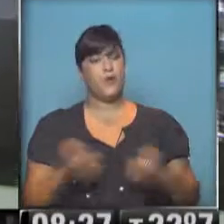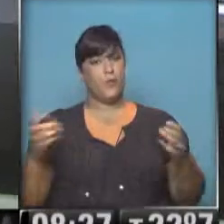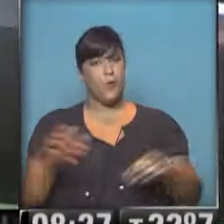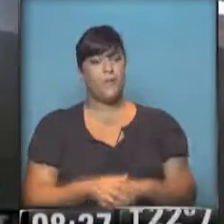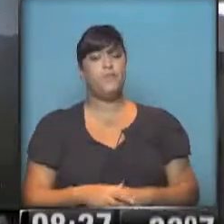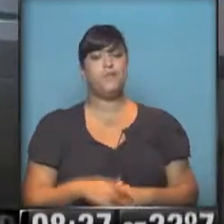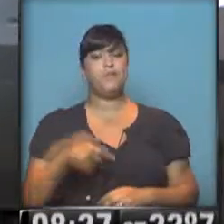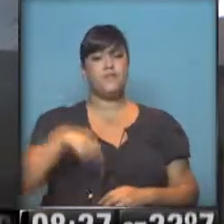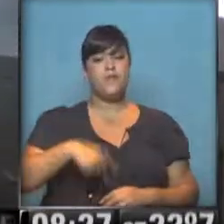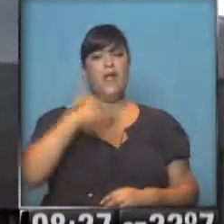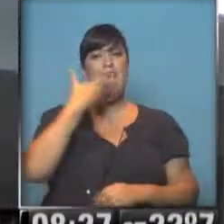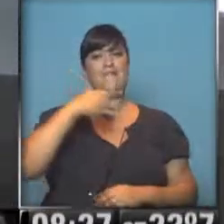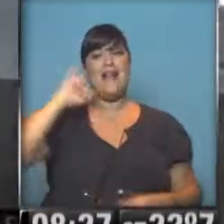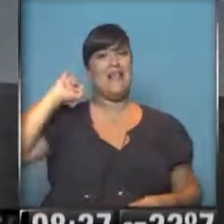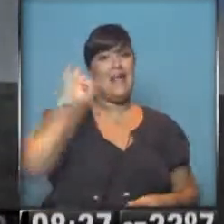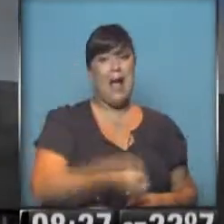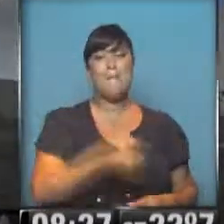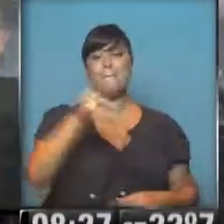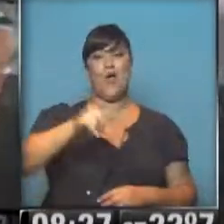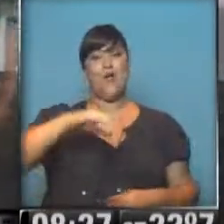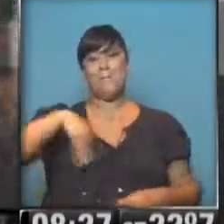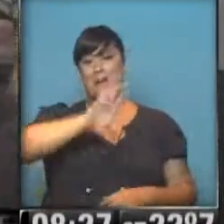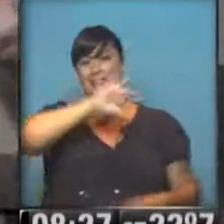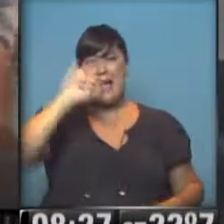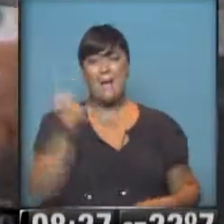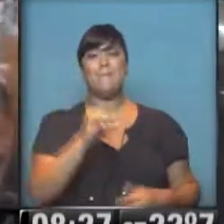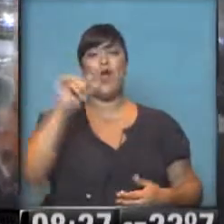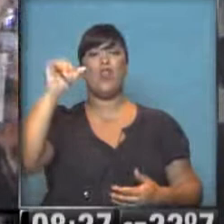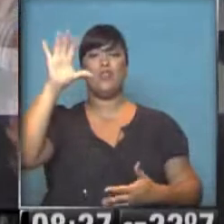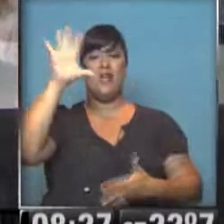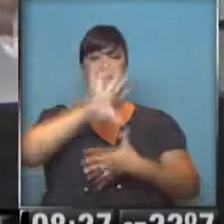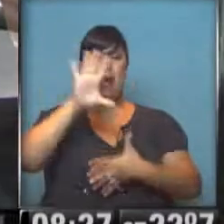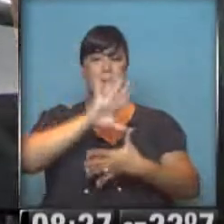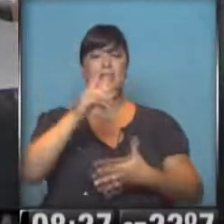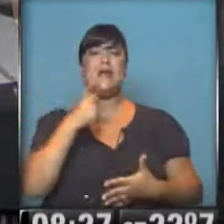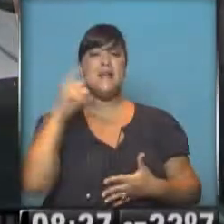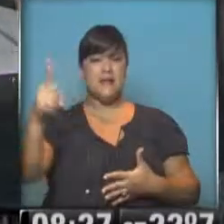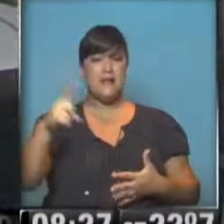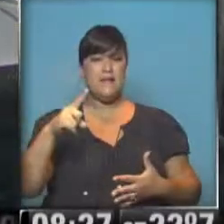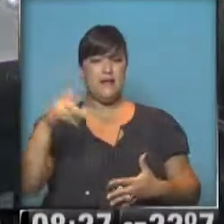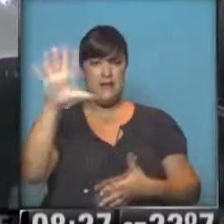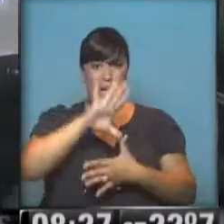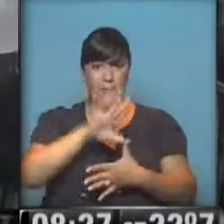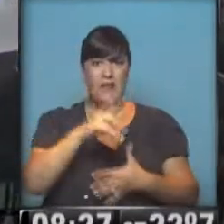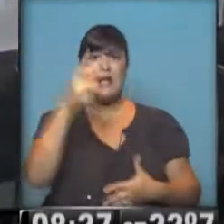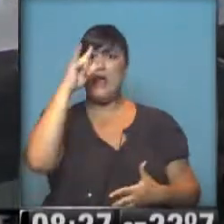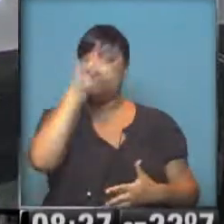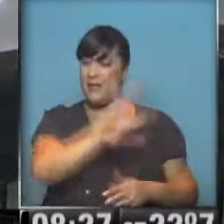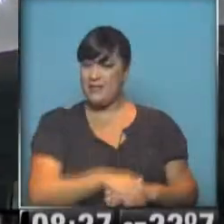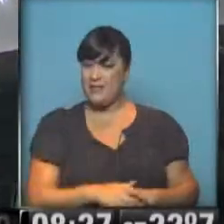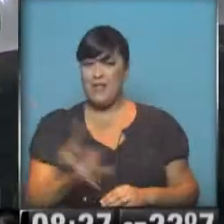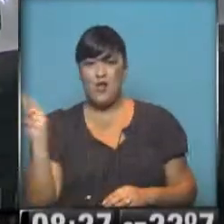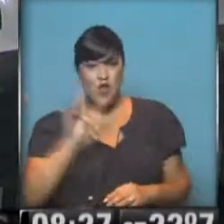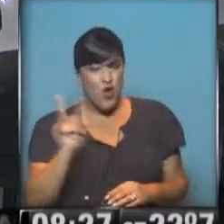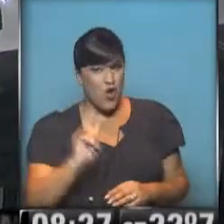Suazo, vamos a hablar del más campeón de América, el más de todos. ¿River ya está en Bolivia? Ah, no, el más campeón de América, no, es River. Independiente. No, no, no. En